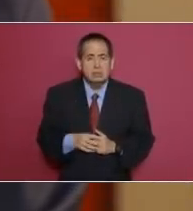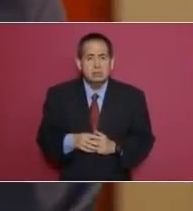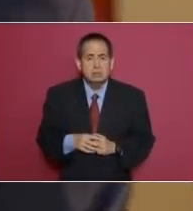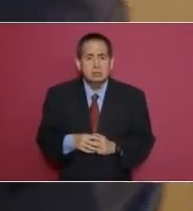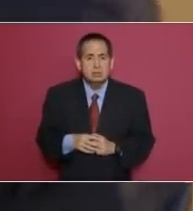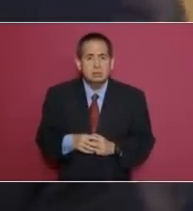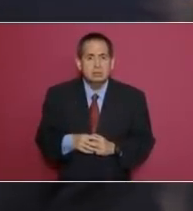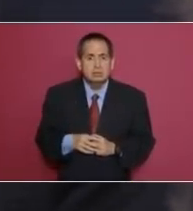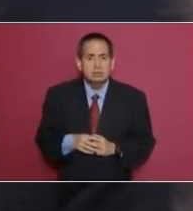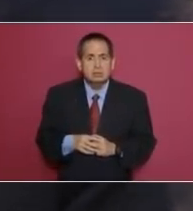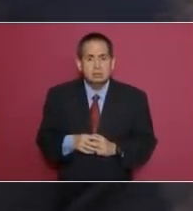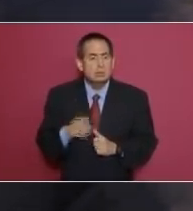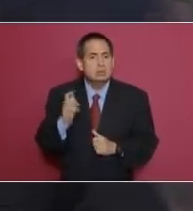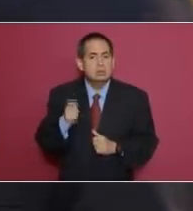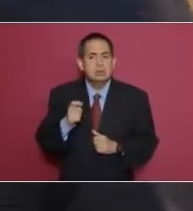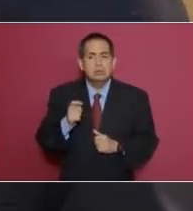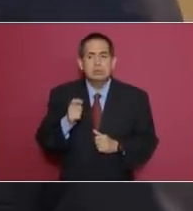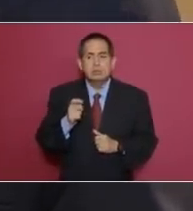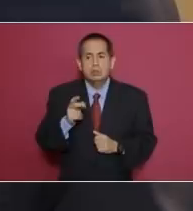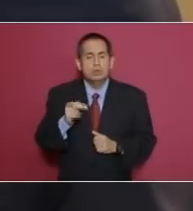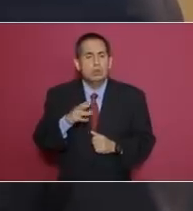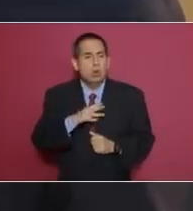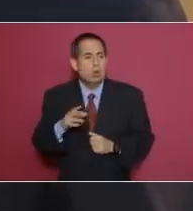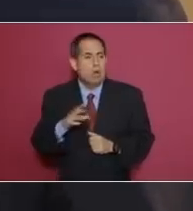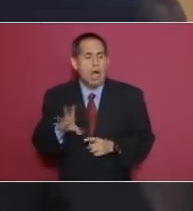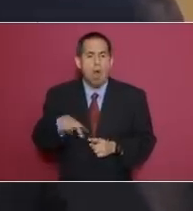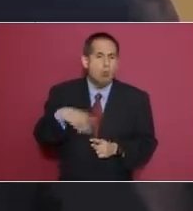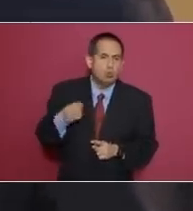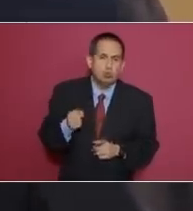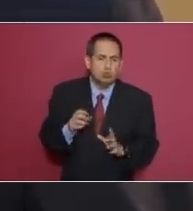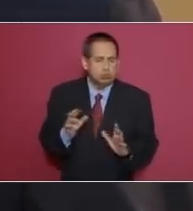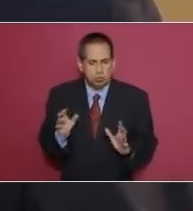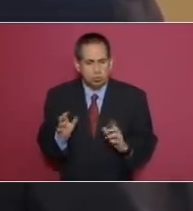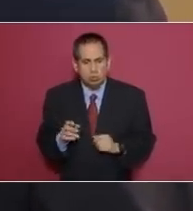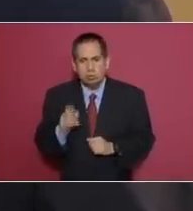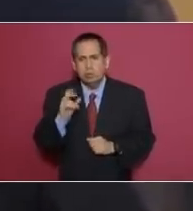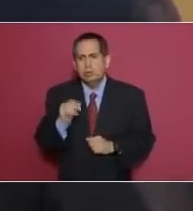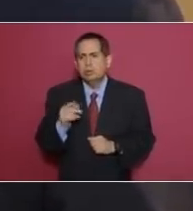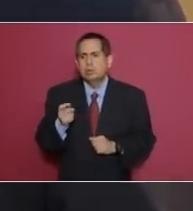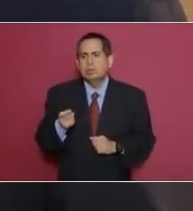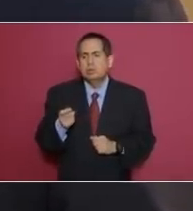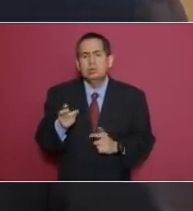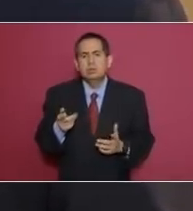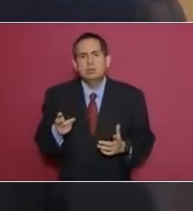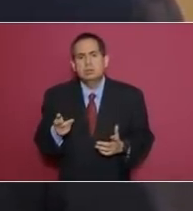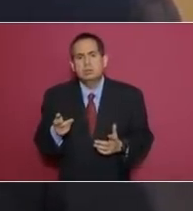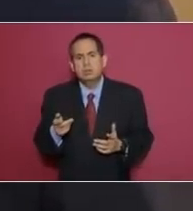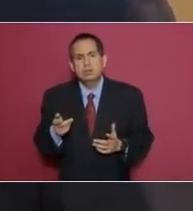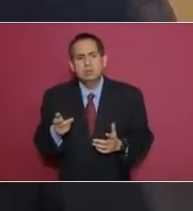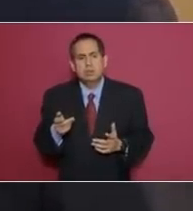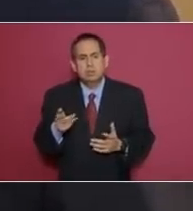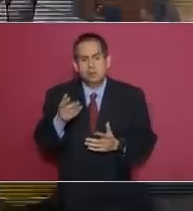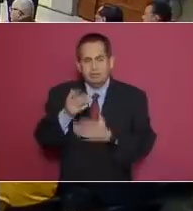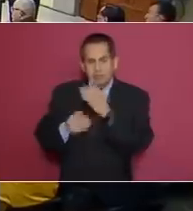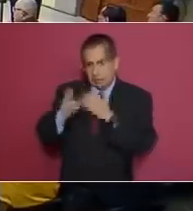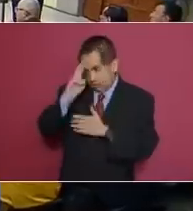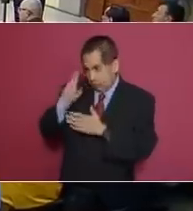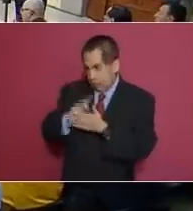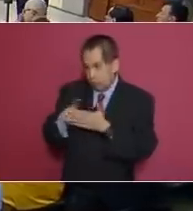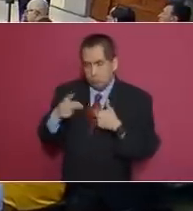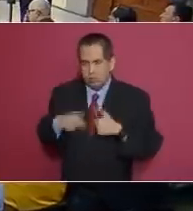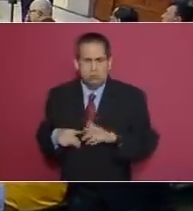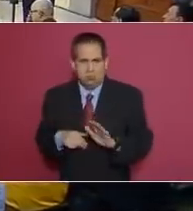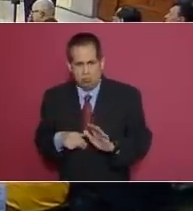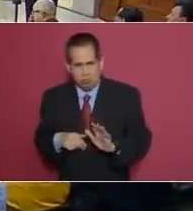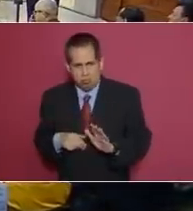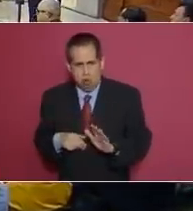que no haya abusos, no haya violaciones. Estamos